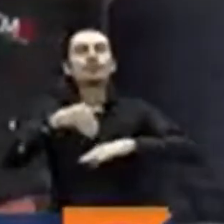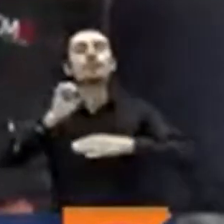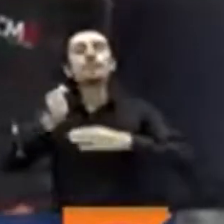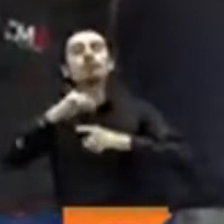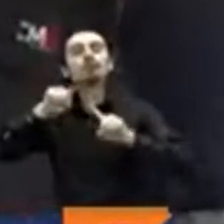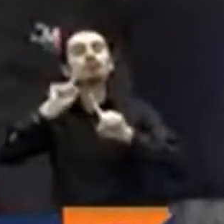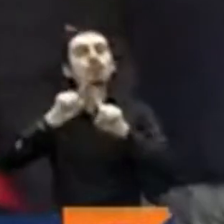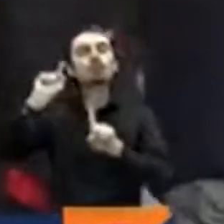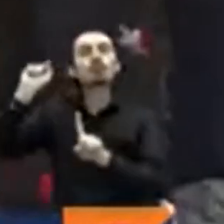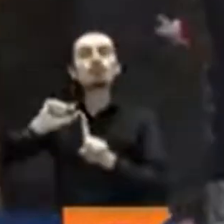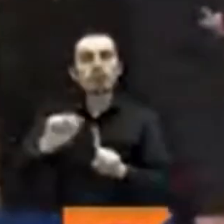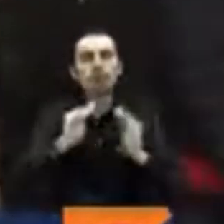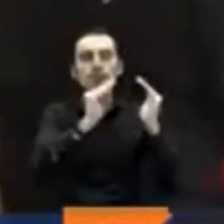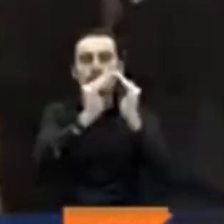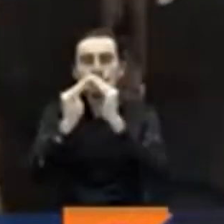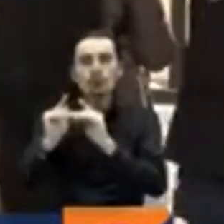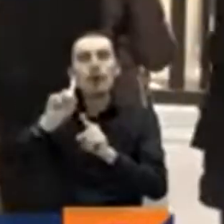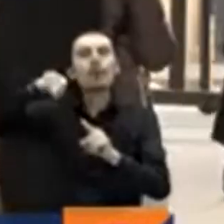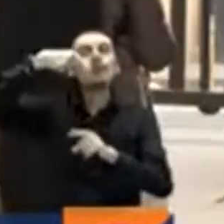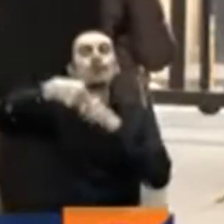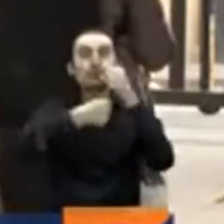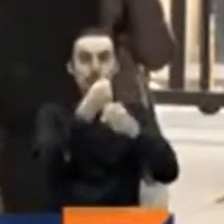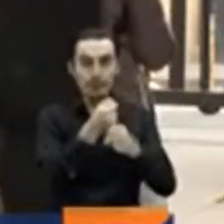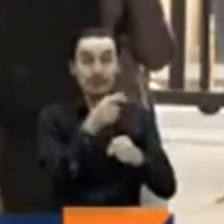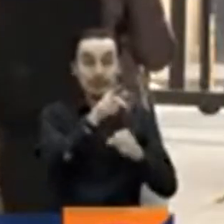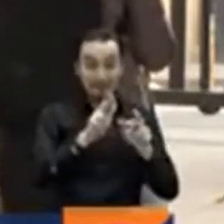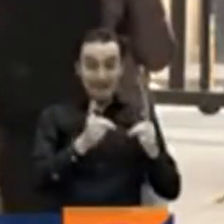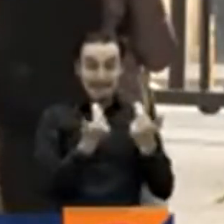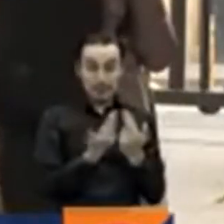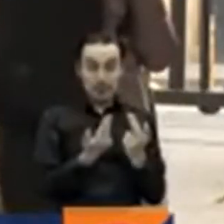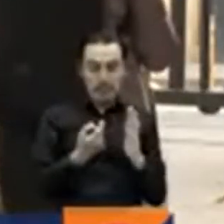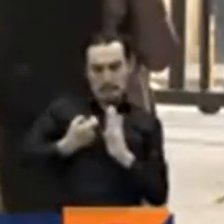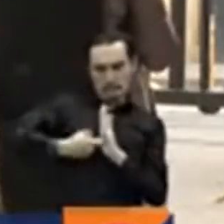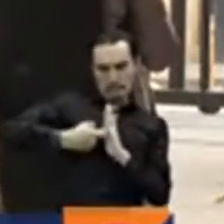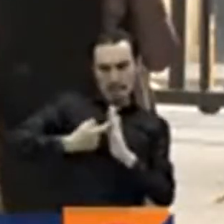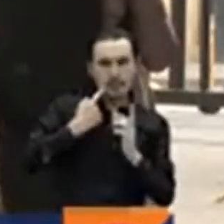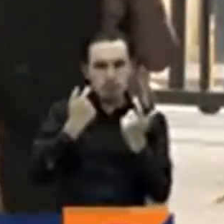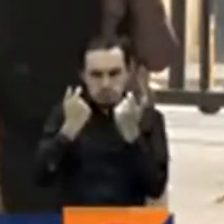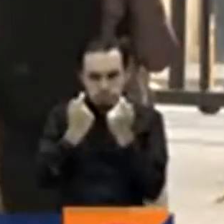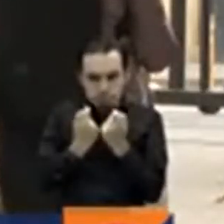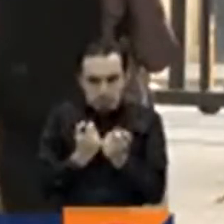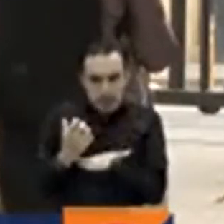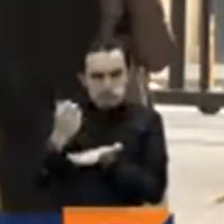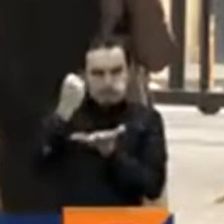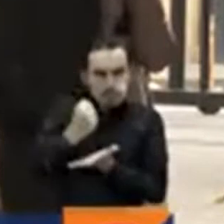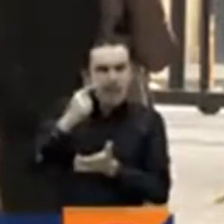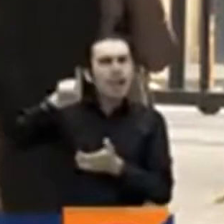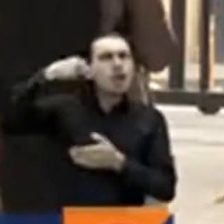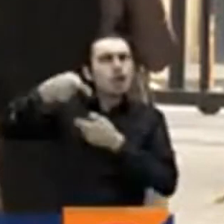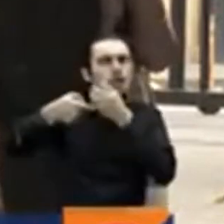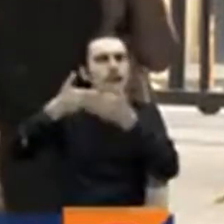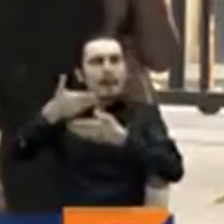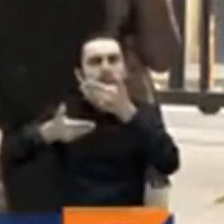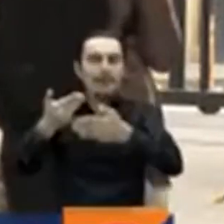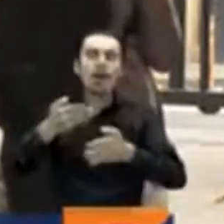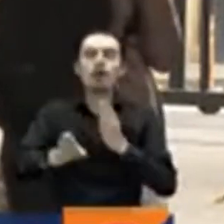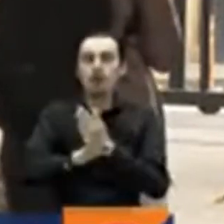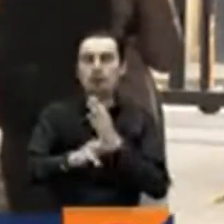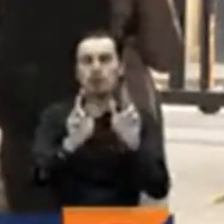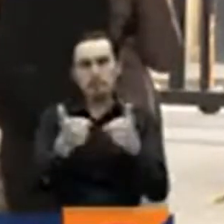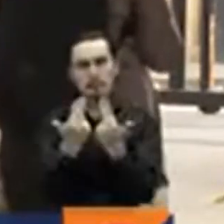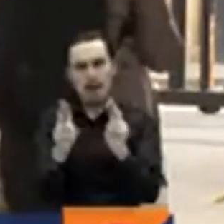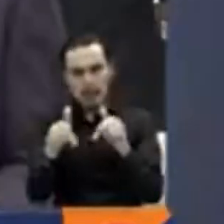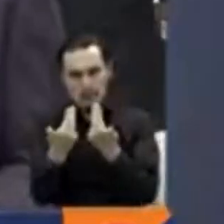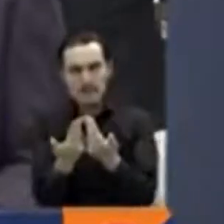el próximo año. Estas reuniones para hablar de reforma tributaria y de presupuesto general de 2023 continuarán durante los próximos días. Juan